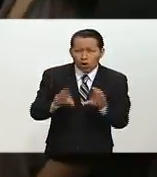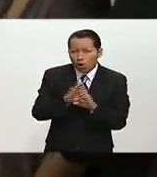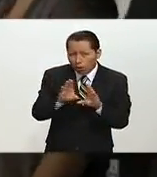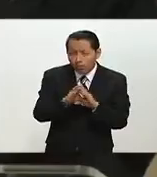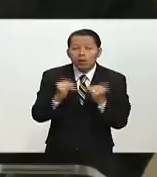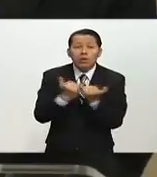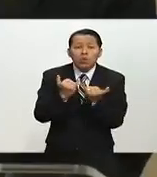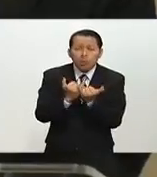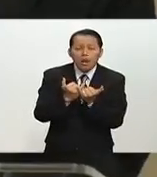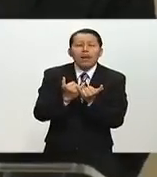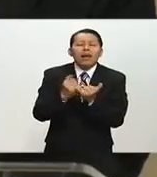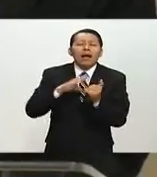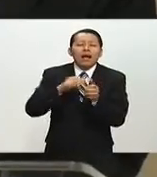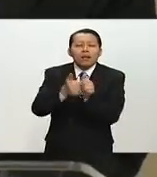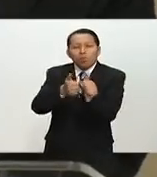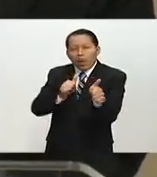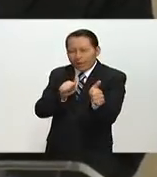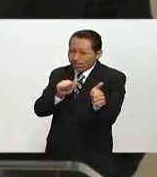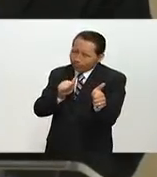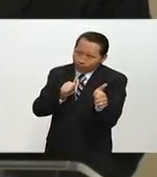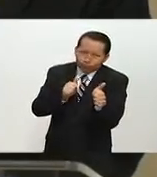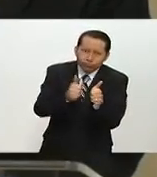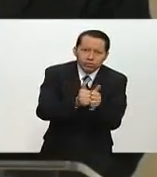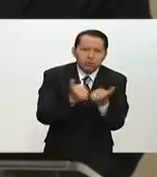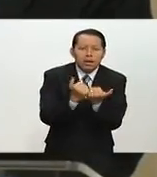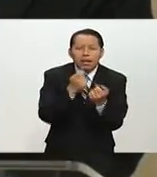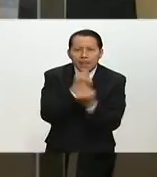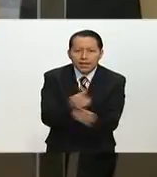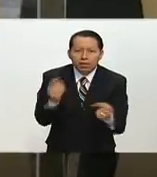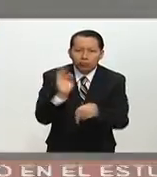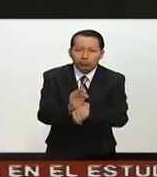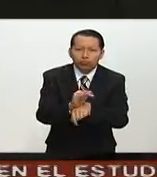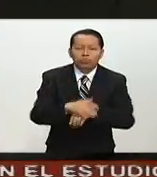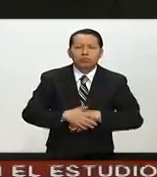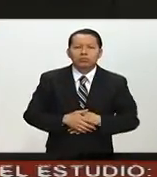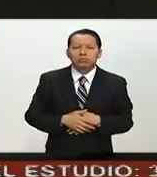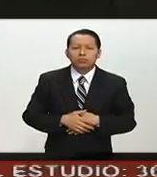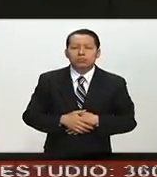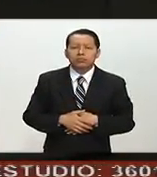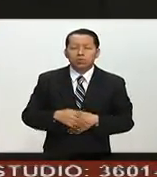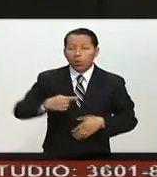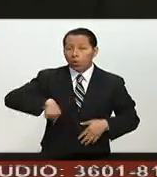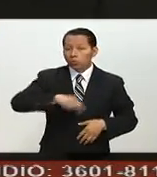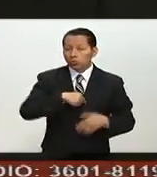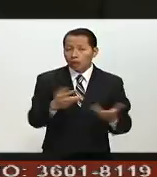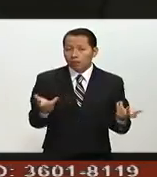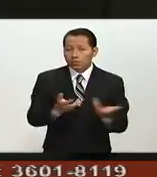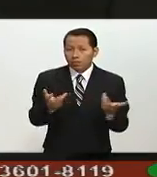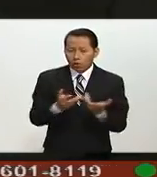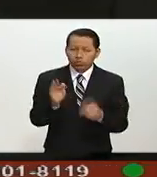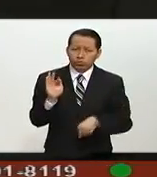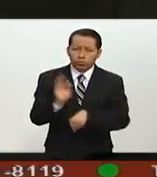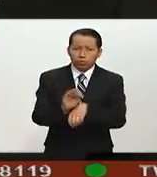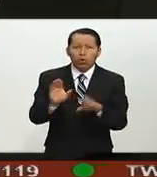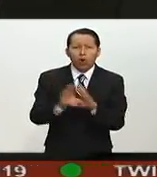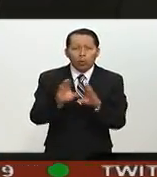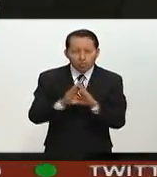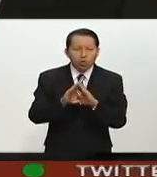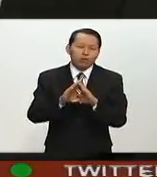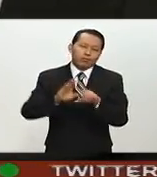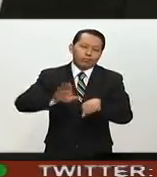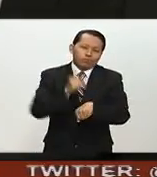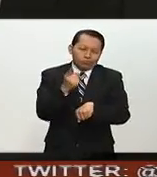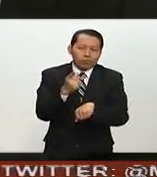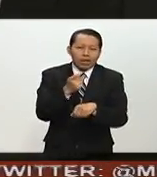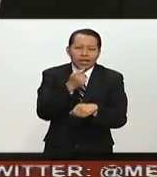de desigualdad y erradicar la discriminación contra la niñez. Por lo que hacemos en favor de quienes son futuro y